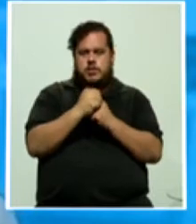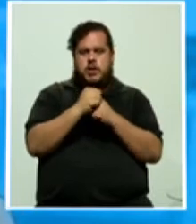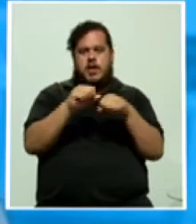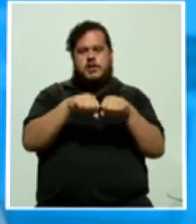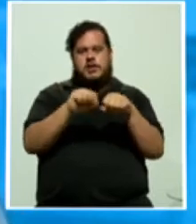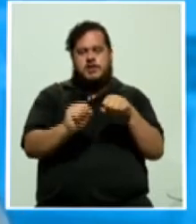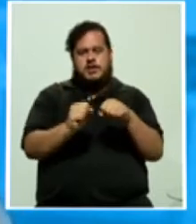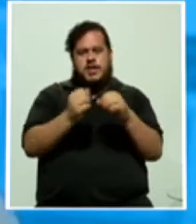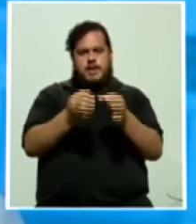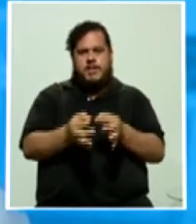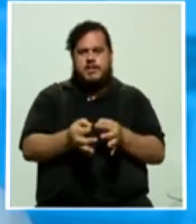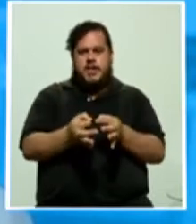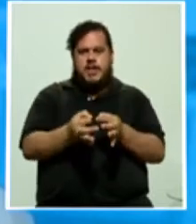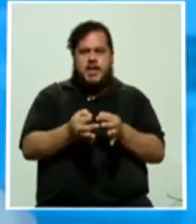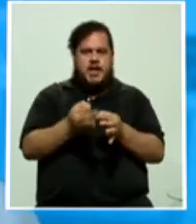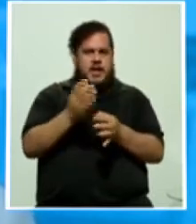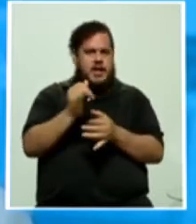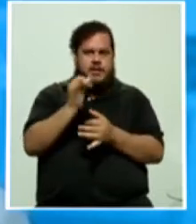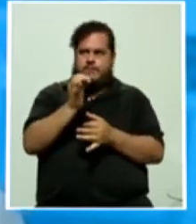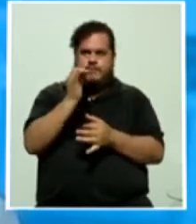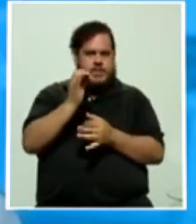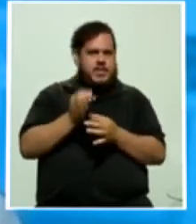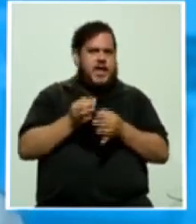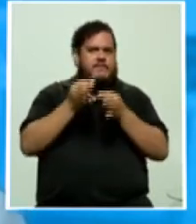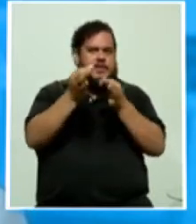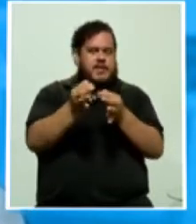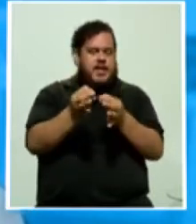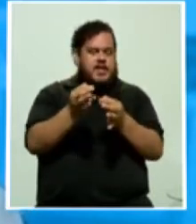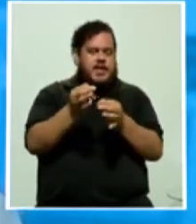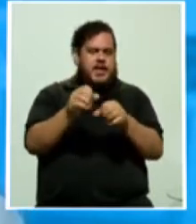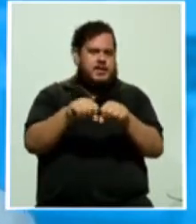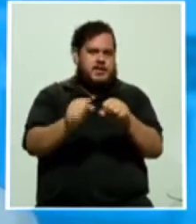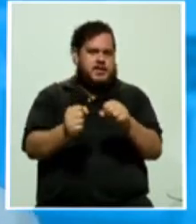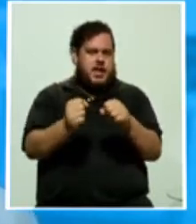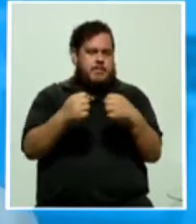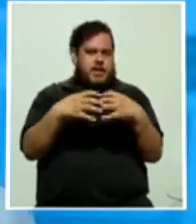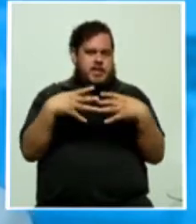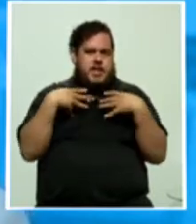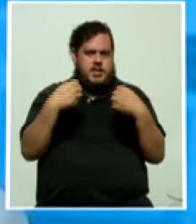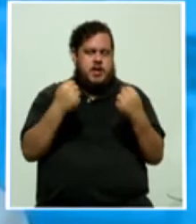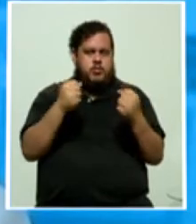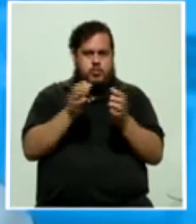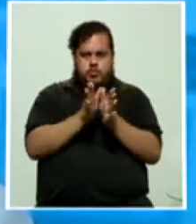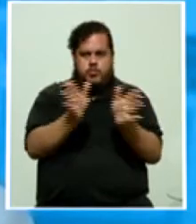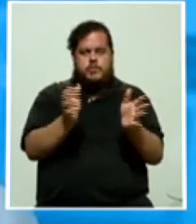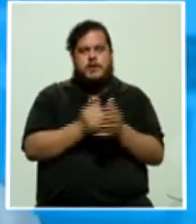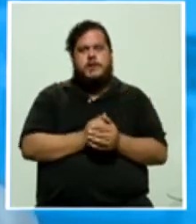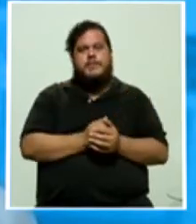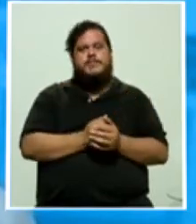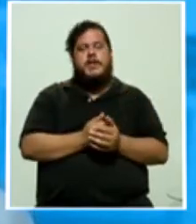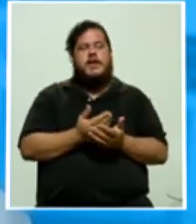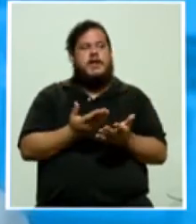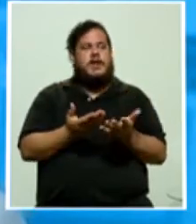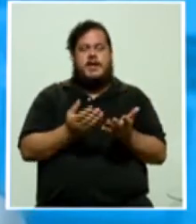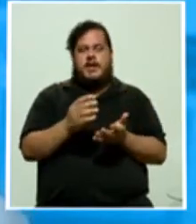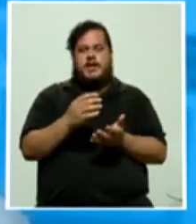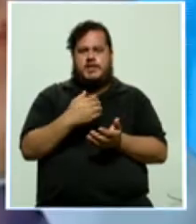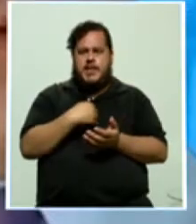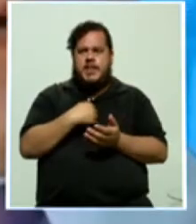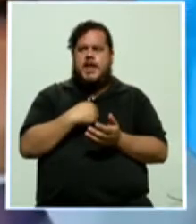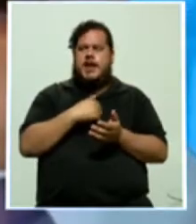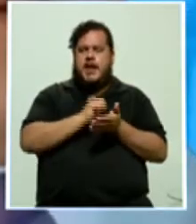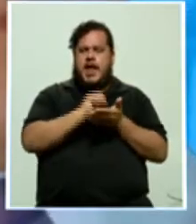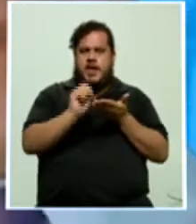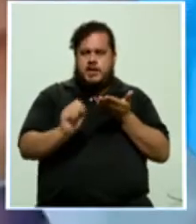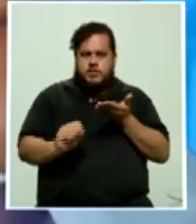sistemas de avanzada en la administración de la salud pública. El Hospital Hadassah, que tiene la escuela de administración de salud